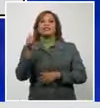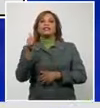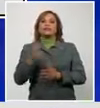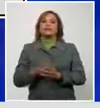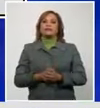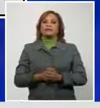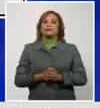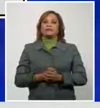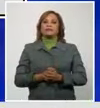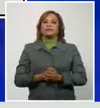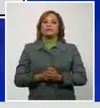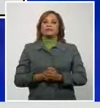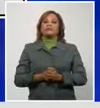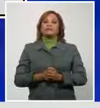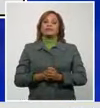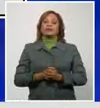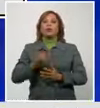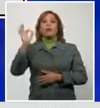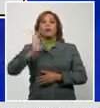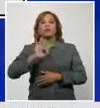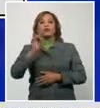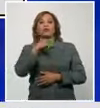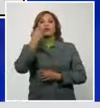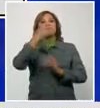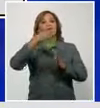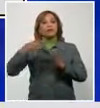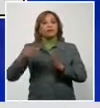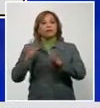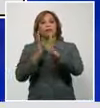y una letalidad en el mes de